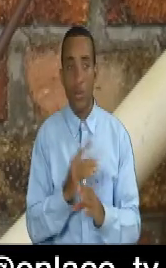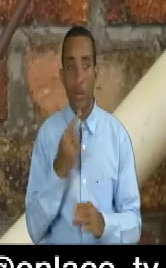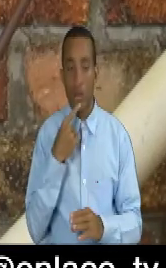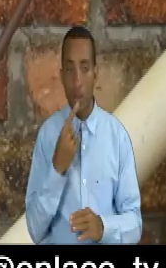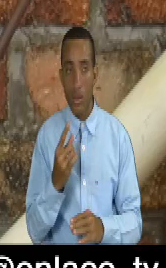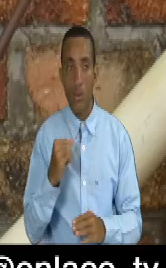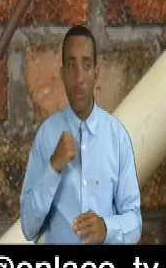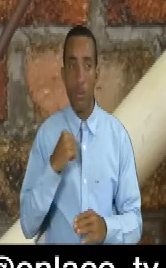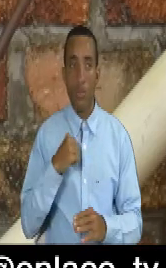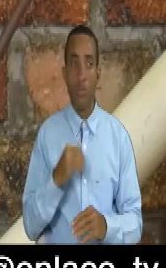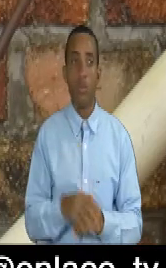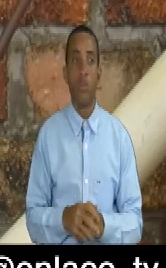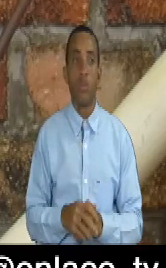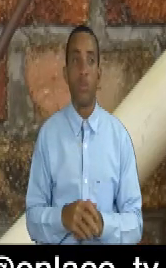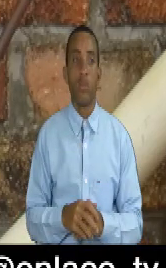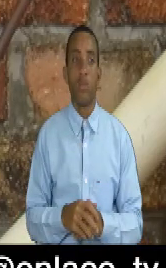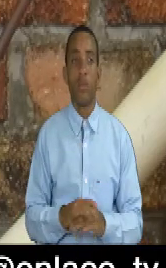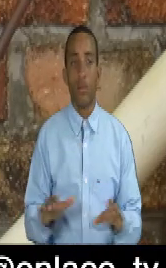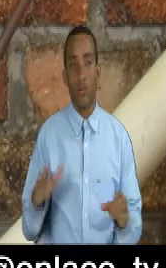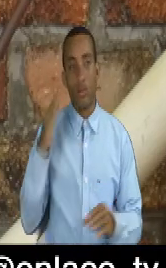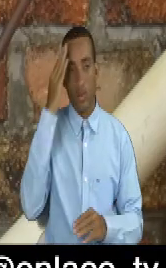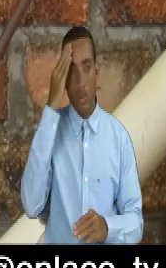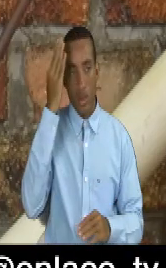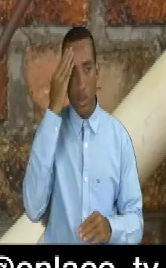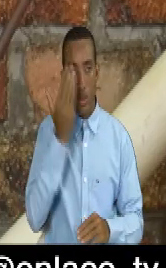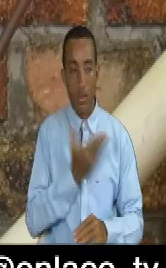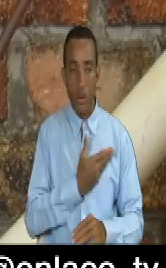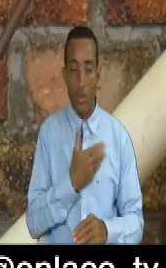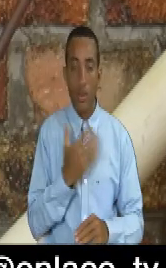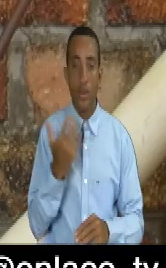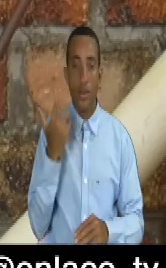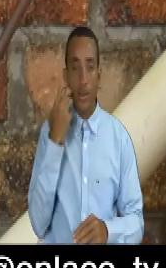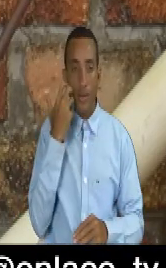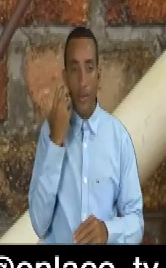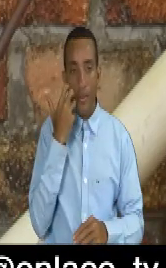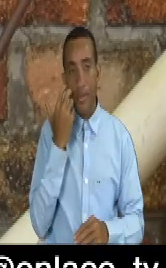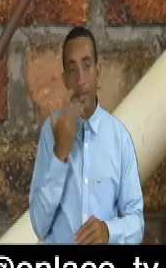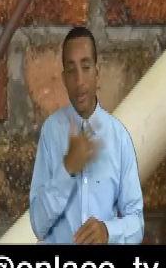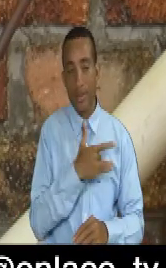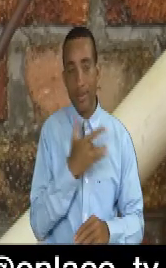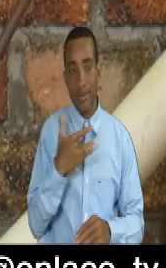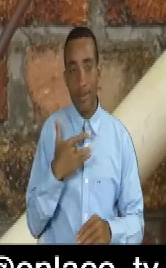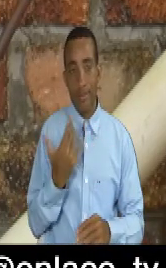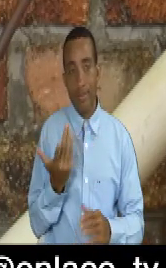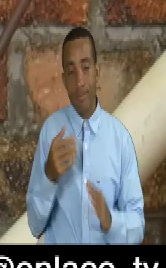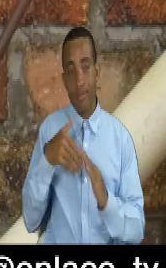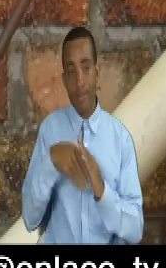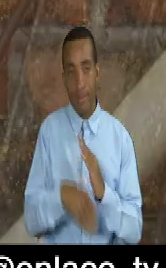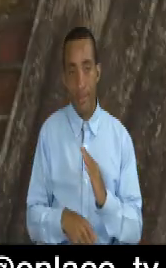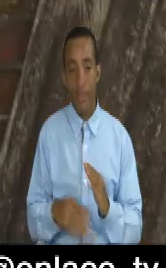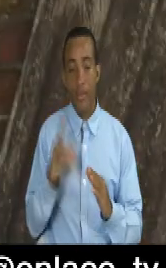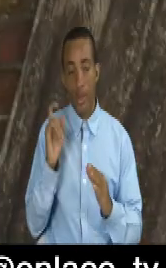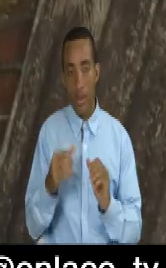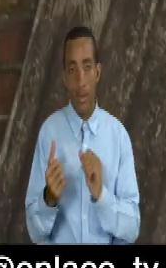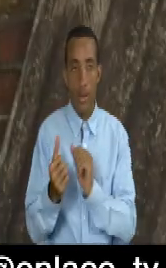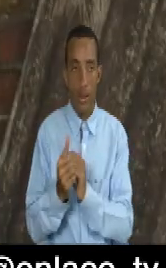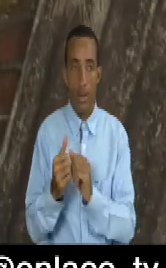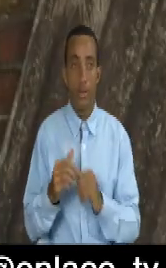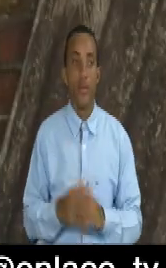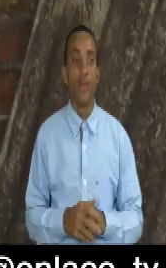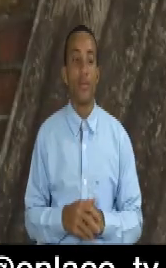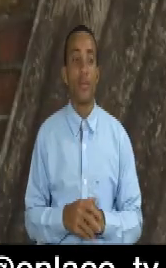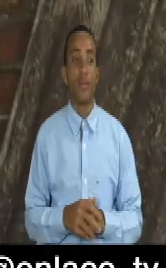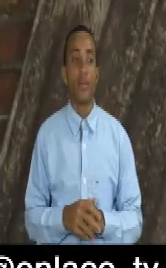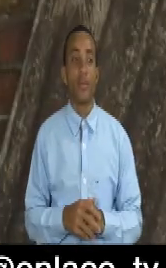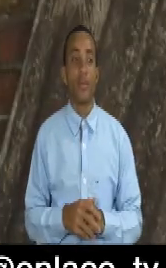tener. Igual manera, tú sabes que tu mamá no está bien de salud y que tenemos que estar con ella. Bueno, la familia